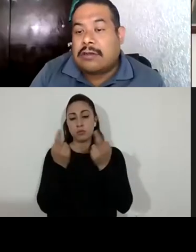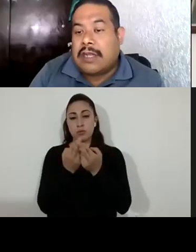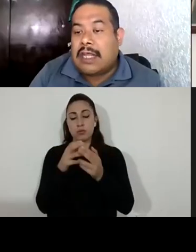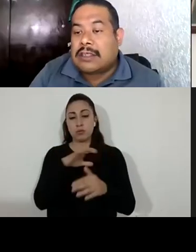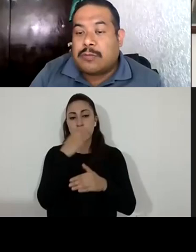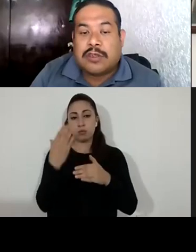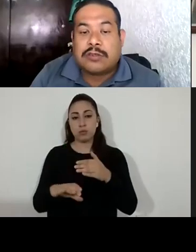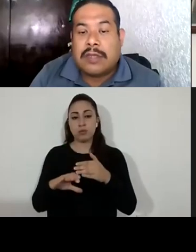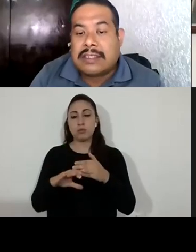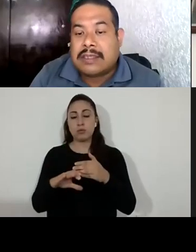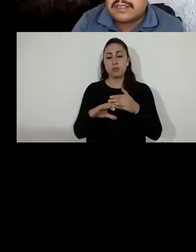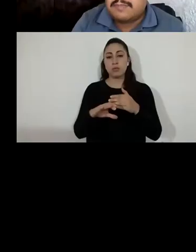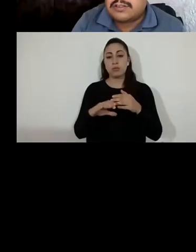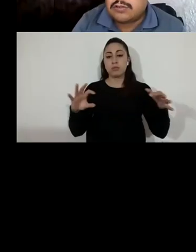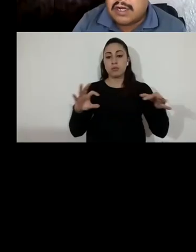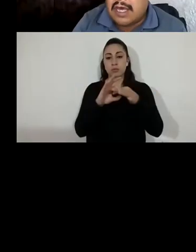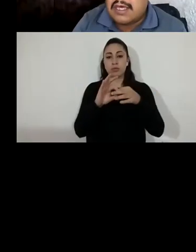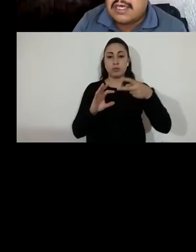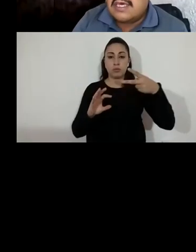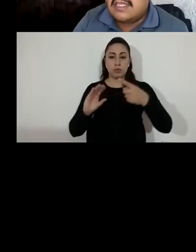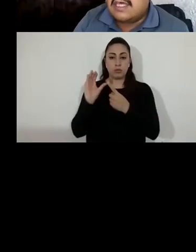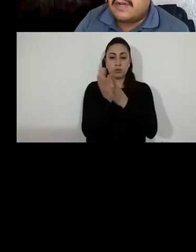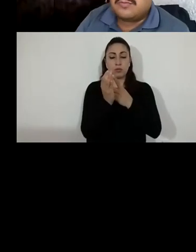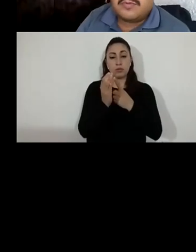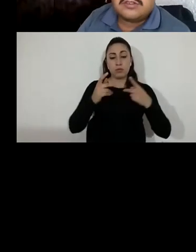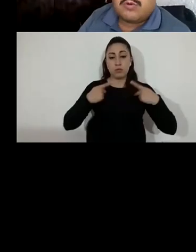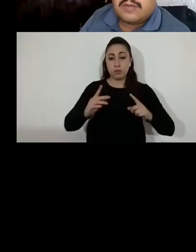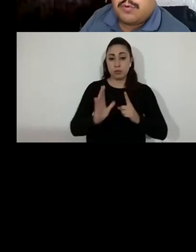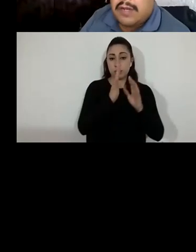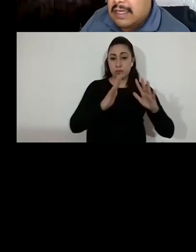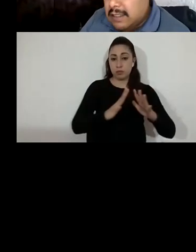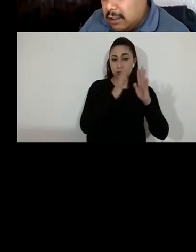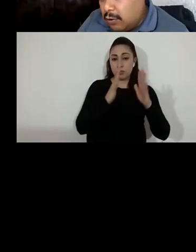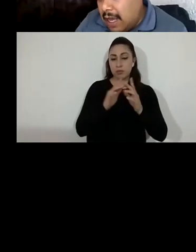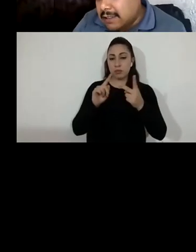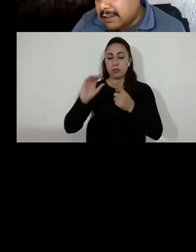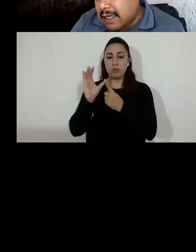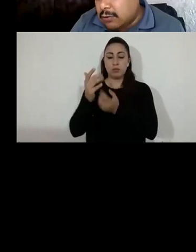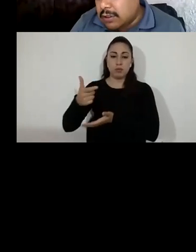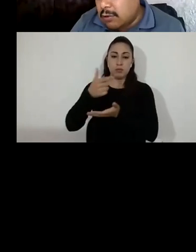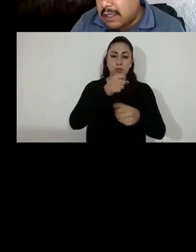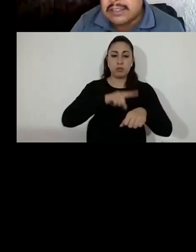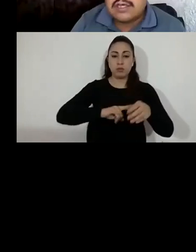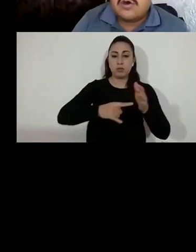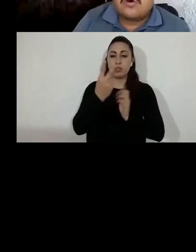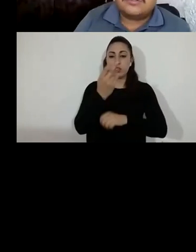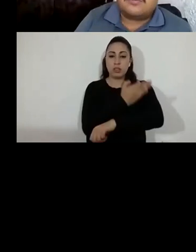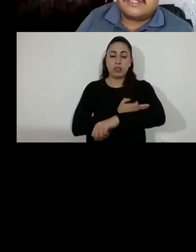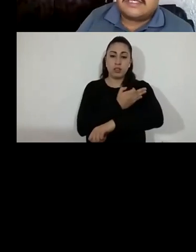sesión extraordinaria de las Comisiones Unidas de Participación Ciudadana y de Presupuesto y Cuenta Pública, siendo las